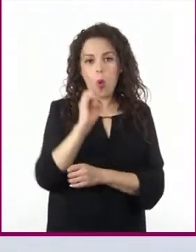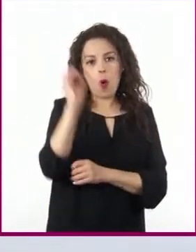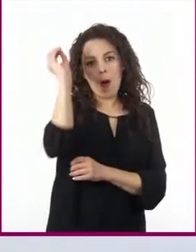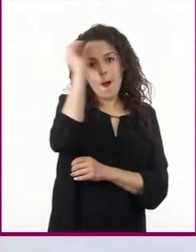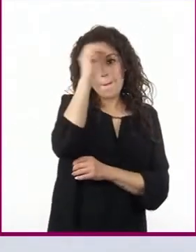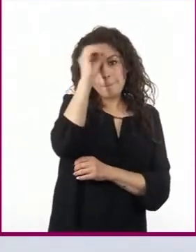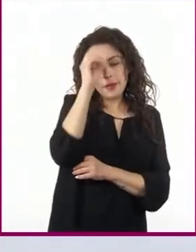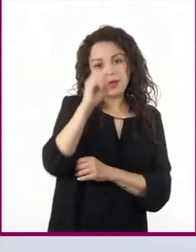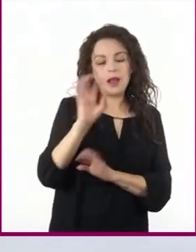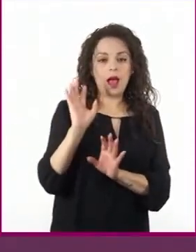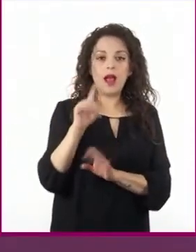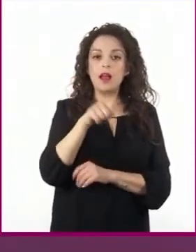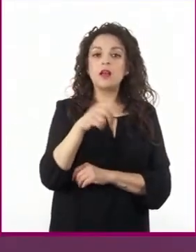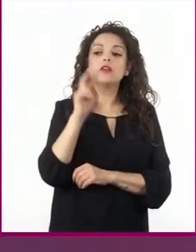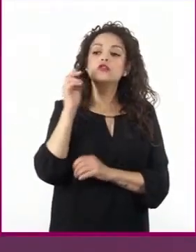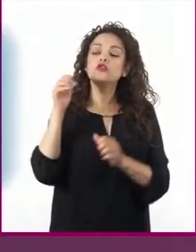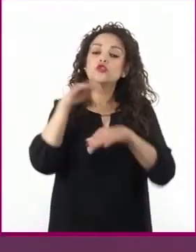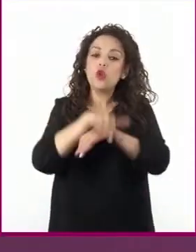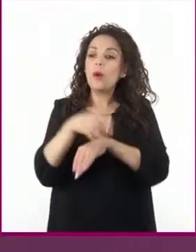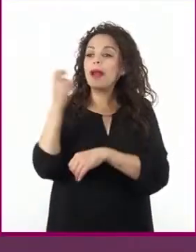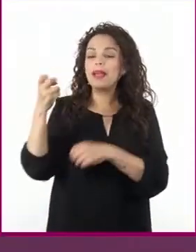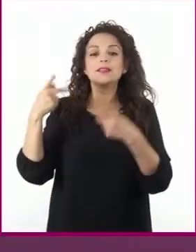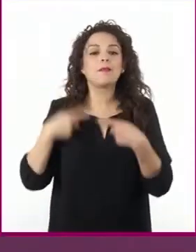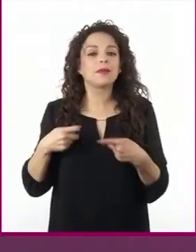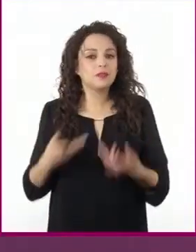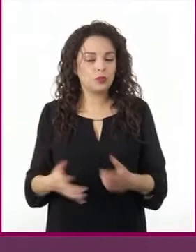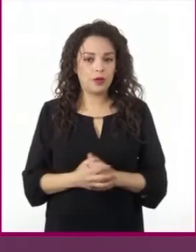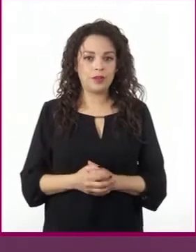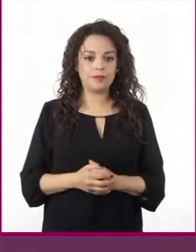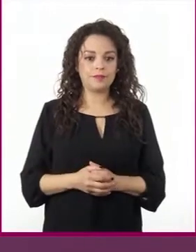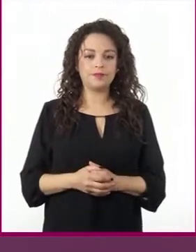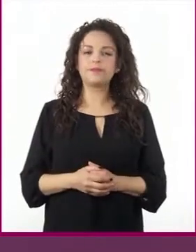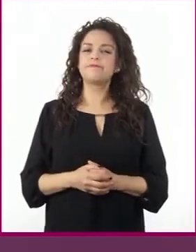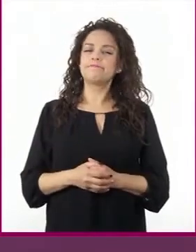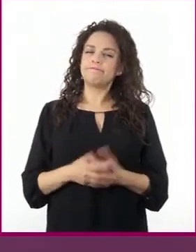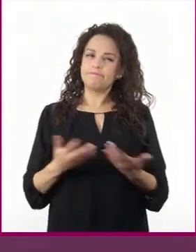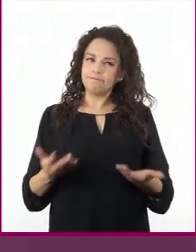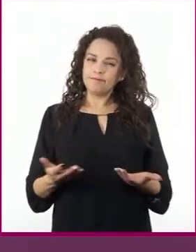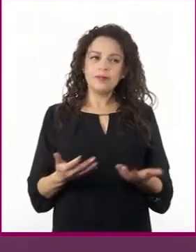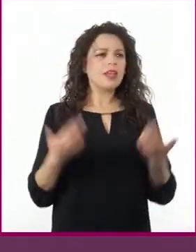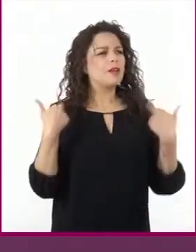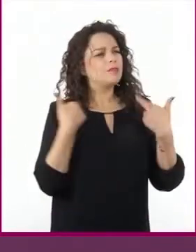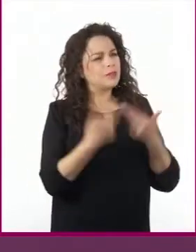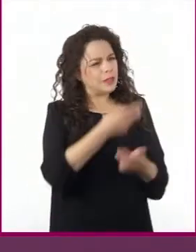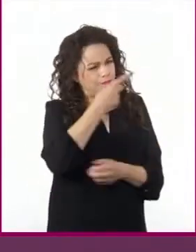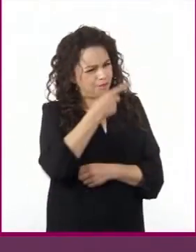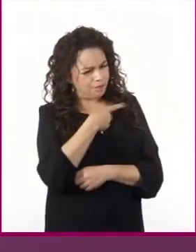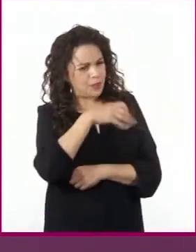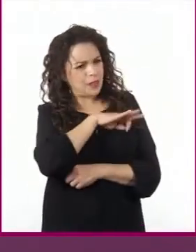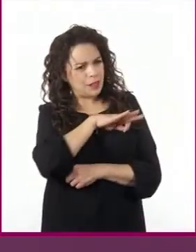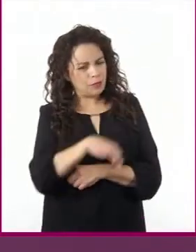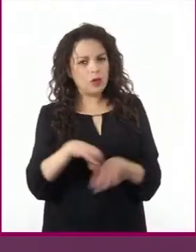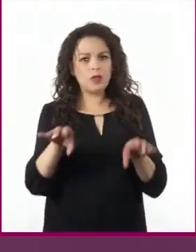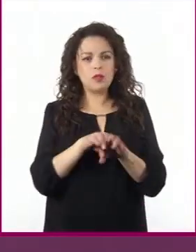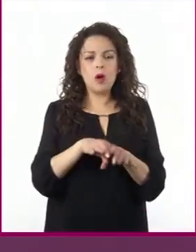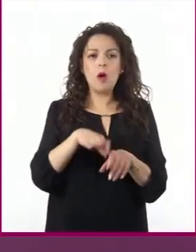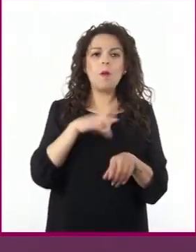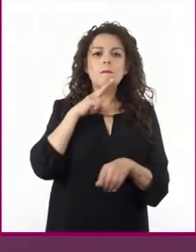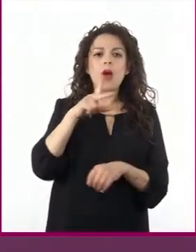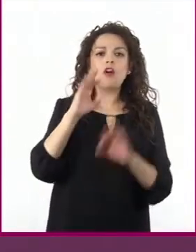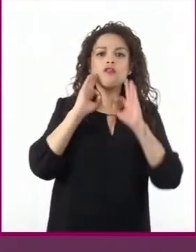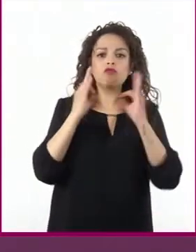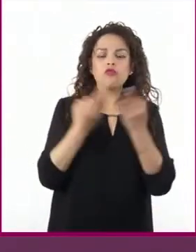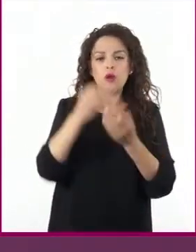tiene del personaje. Profesora, pero ¿me puede decir cuál es la mejor manera de escribir opiniones sobre